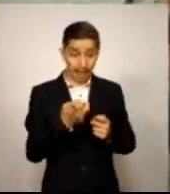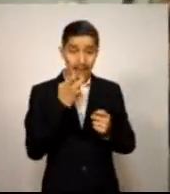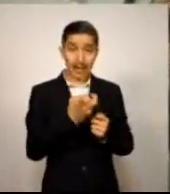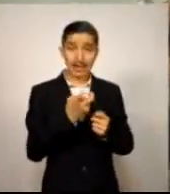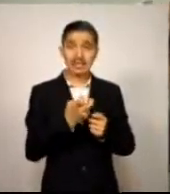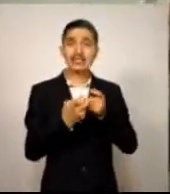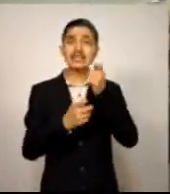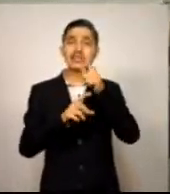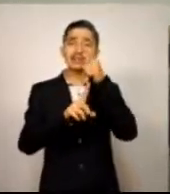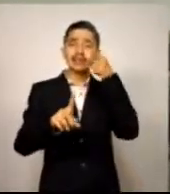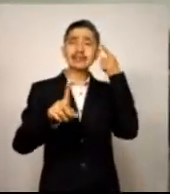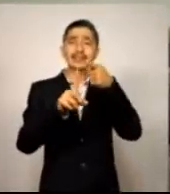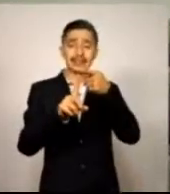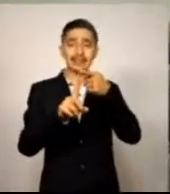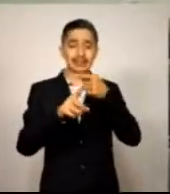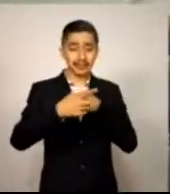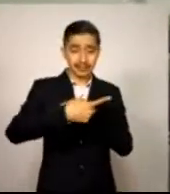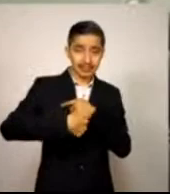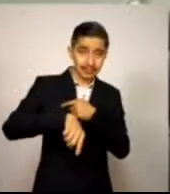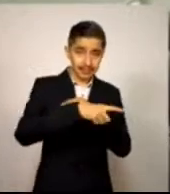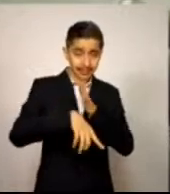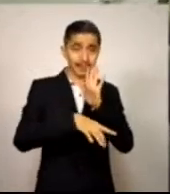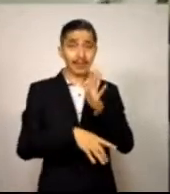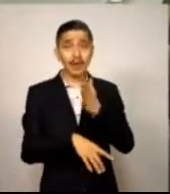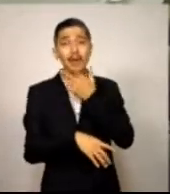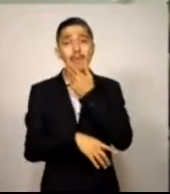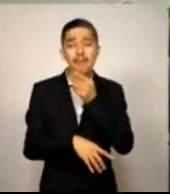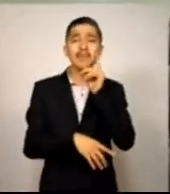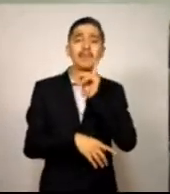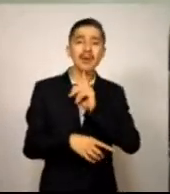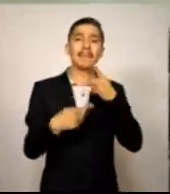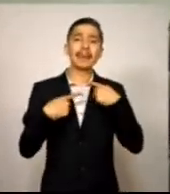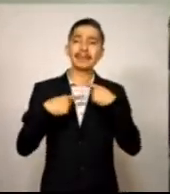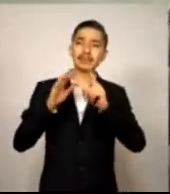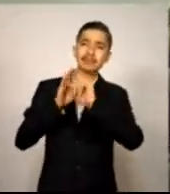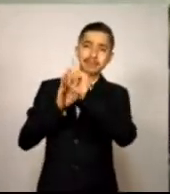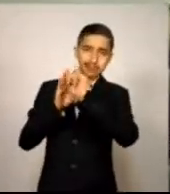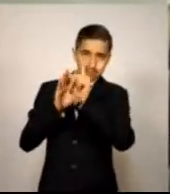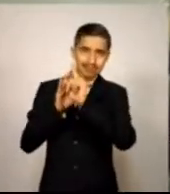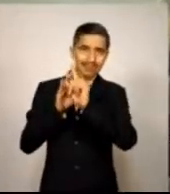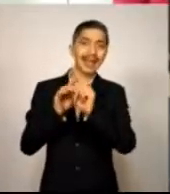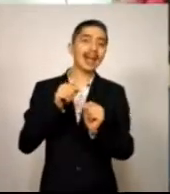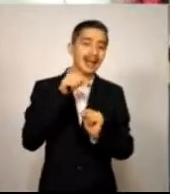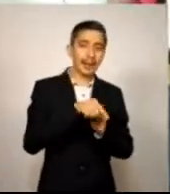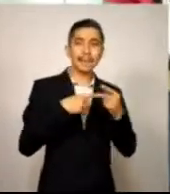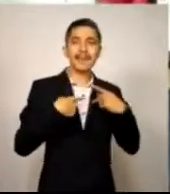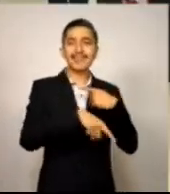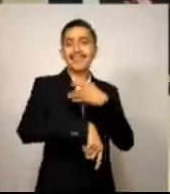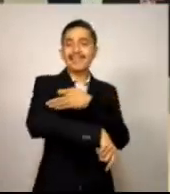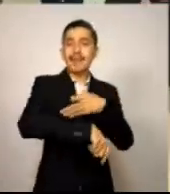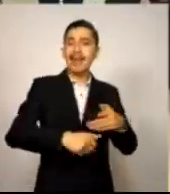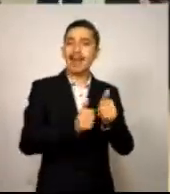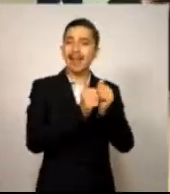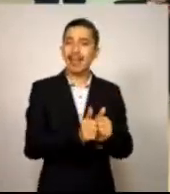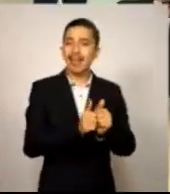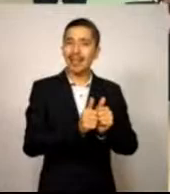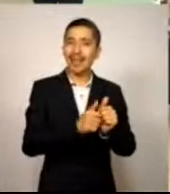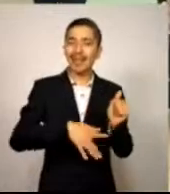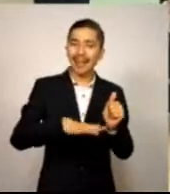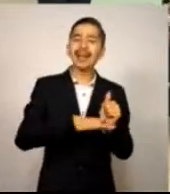que está dedicado a nuestras y a nuestros hermanos migrantes y a sus familias el programa más